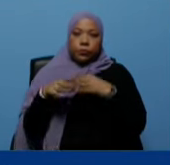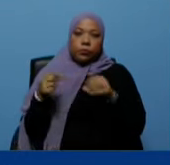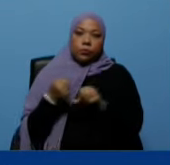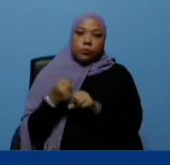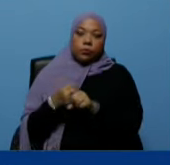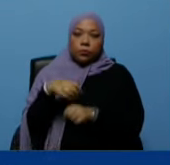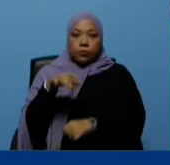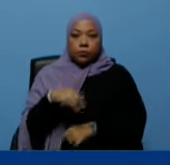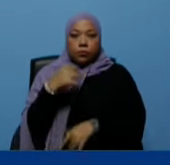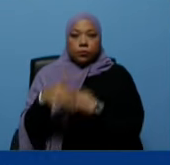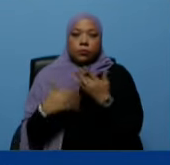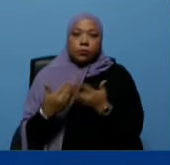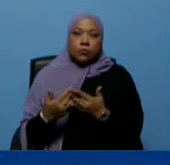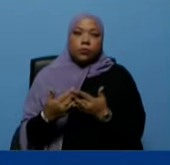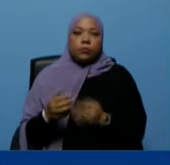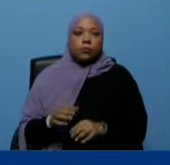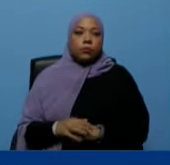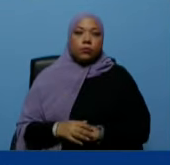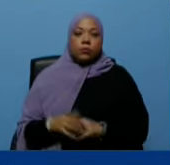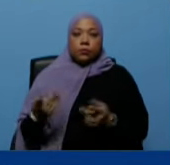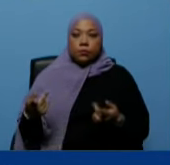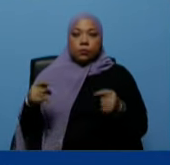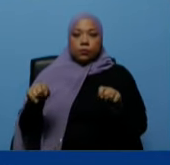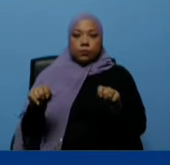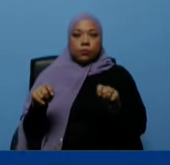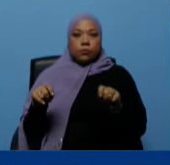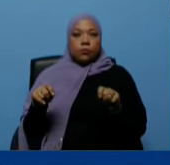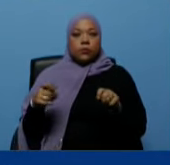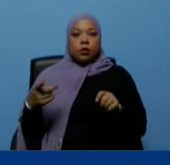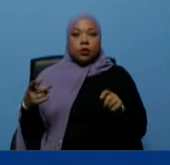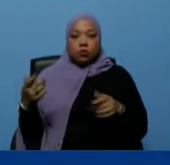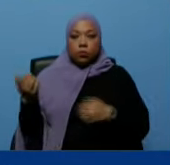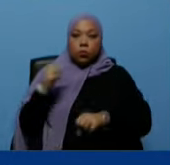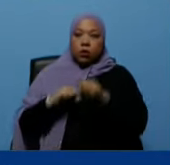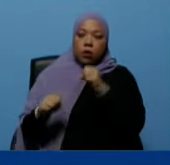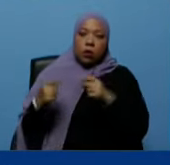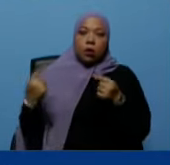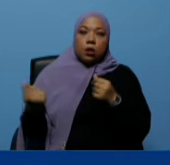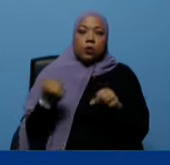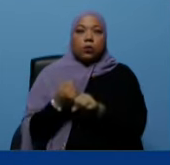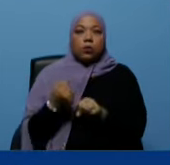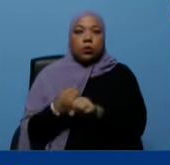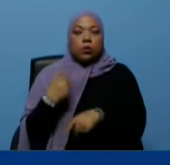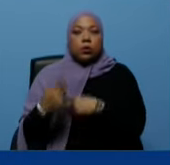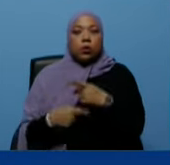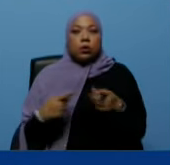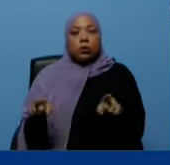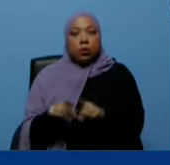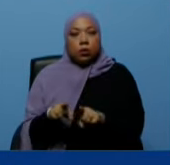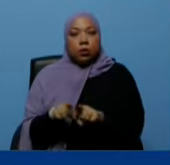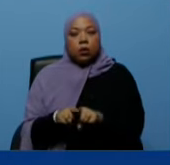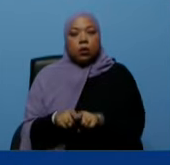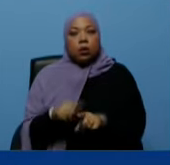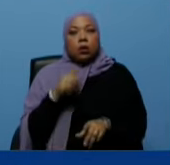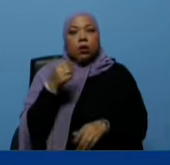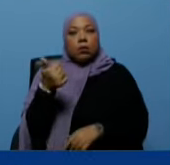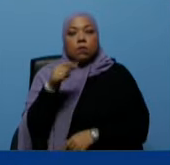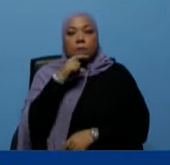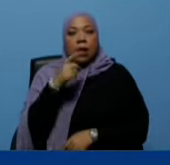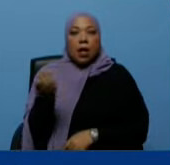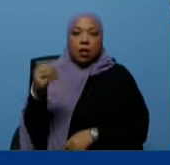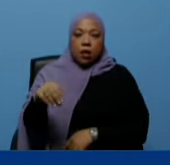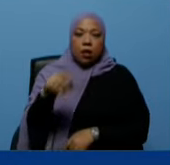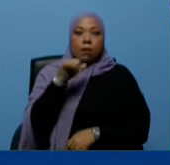del exterior. El bloqueo nos impedían comprar equipos. Nos los ponían 10 veces más